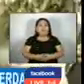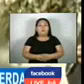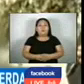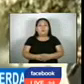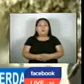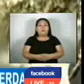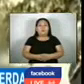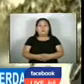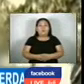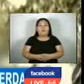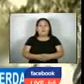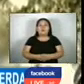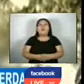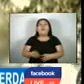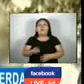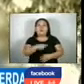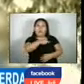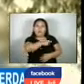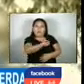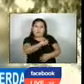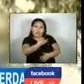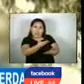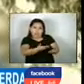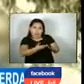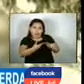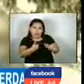Ellos básicamente me piden ayuda,